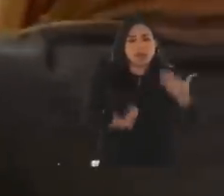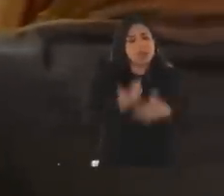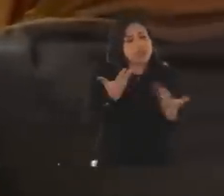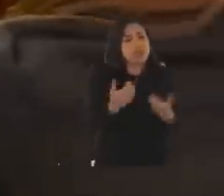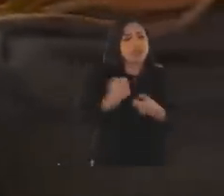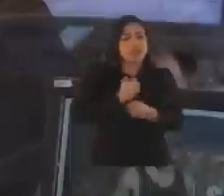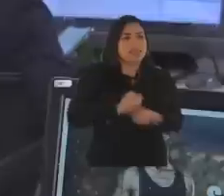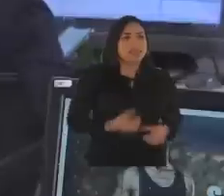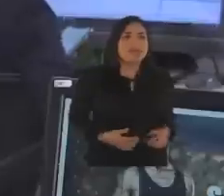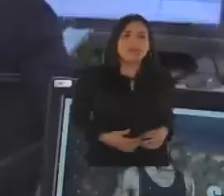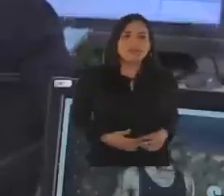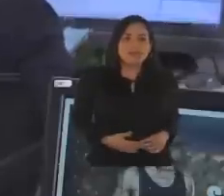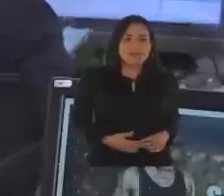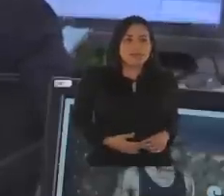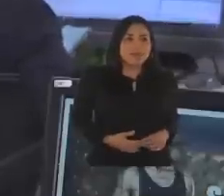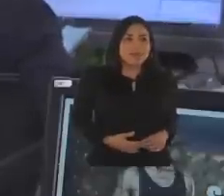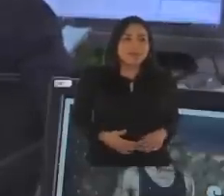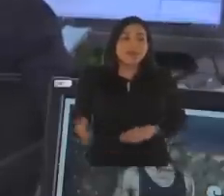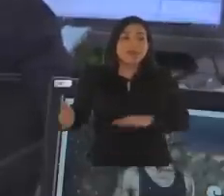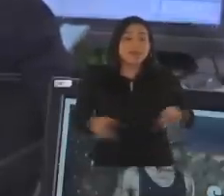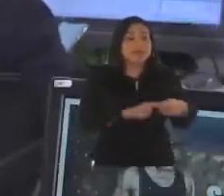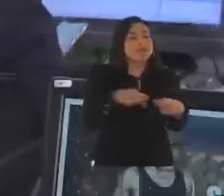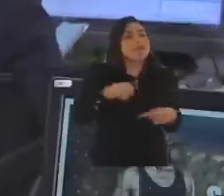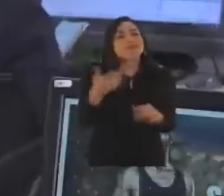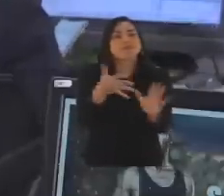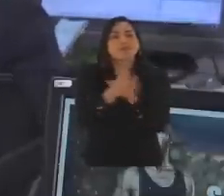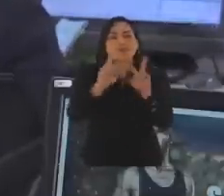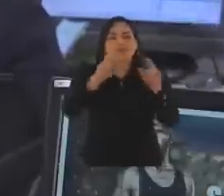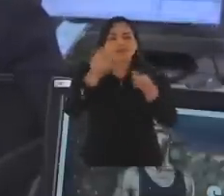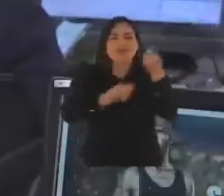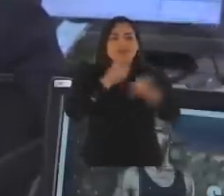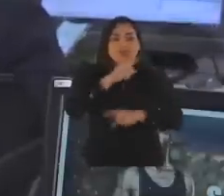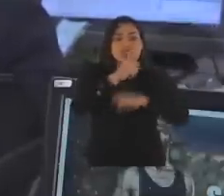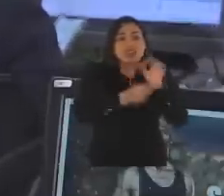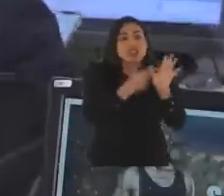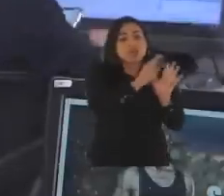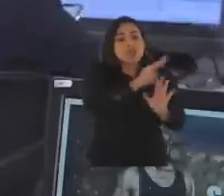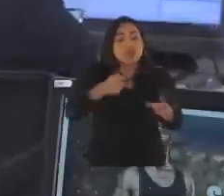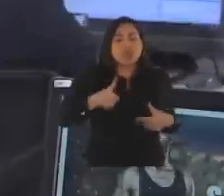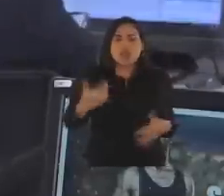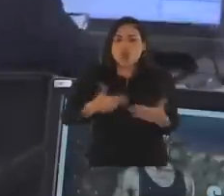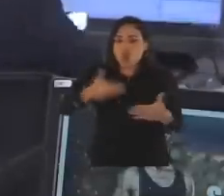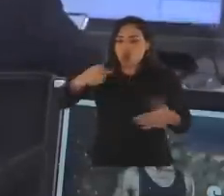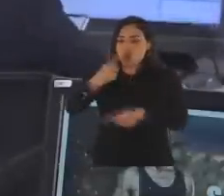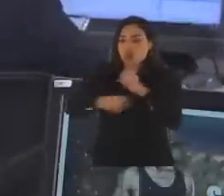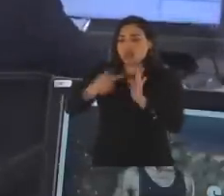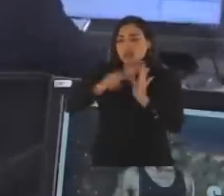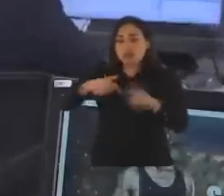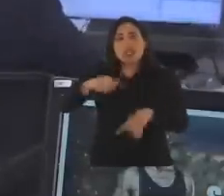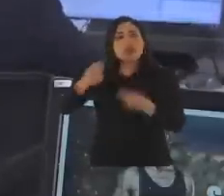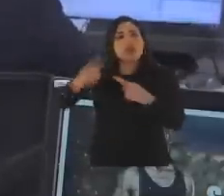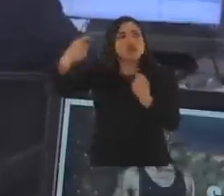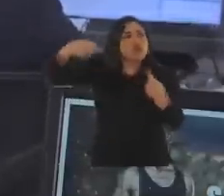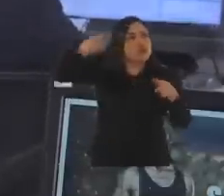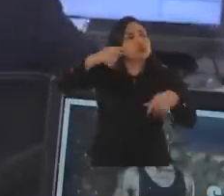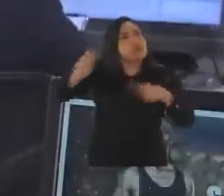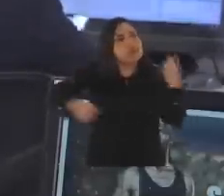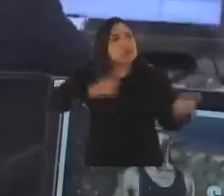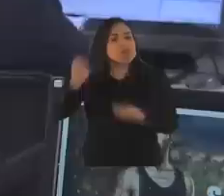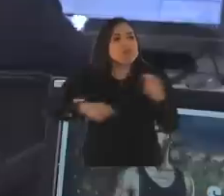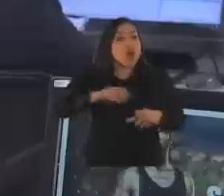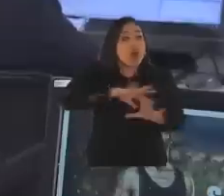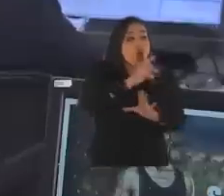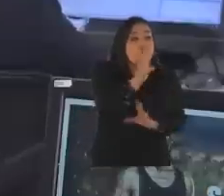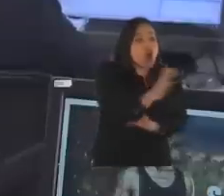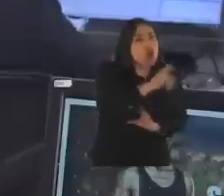con ellos. Bien, avanzamos con la información económica. El 2022 marcó sin duda la reactivación del turismo no solo en Colombia, sino en el mundo